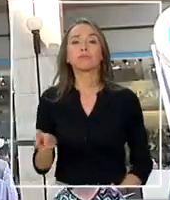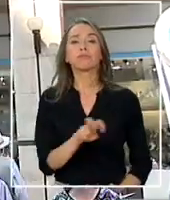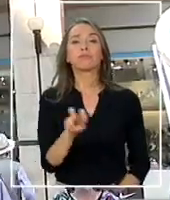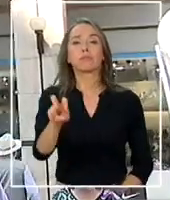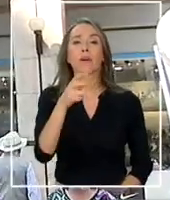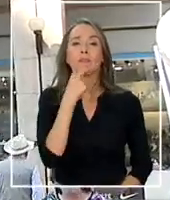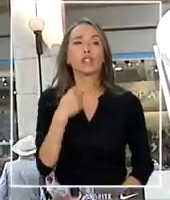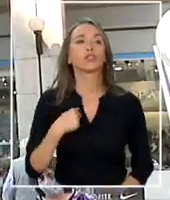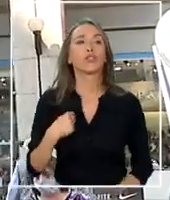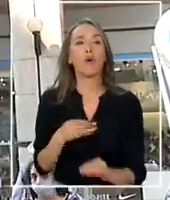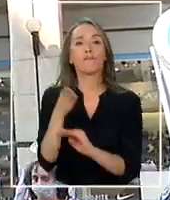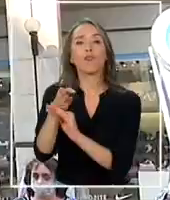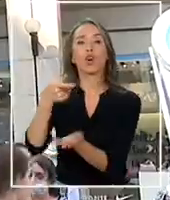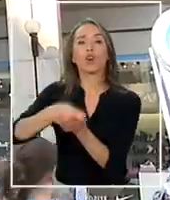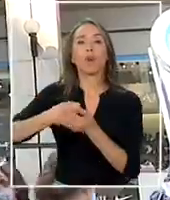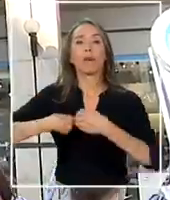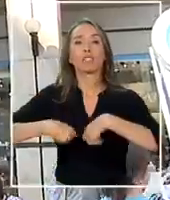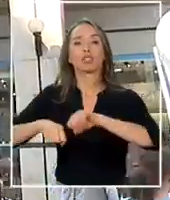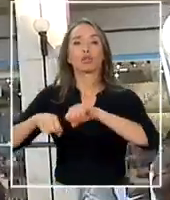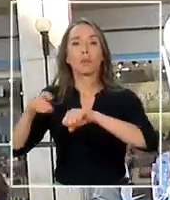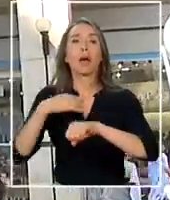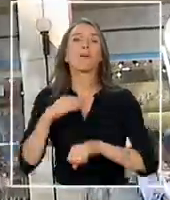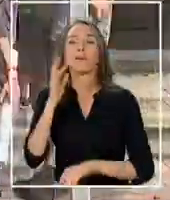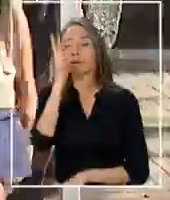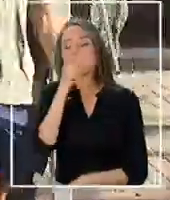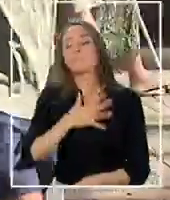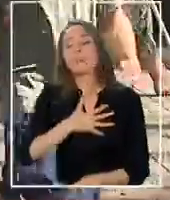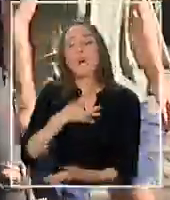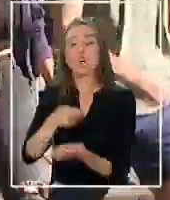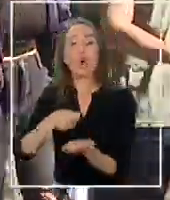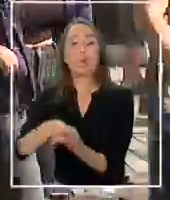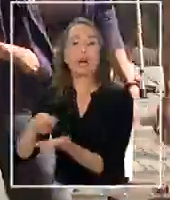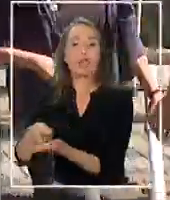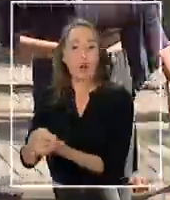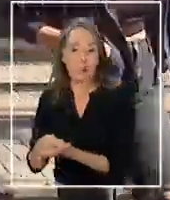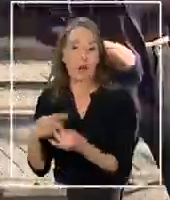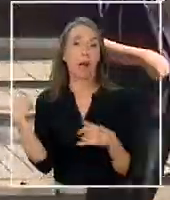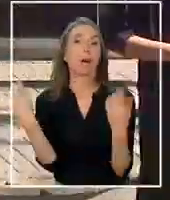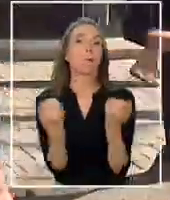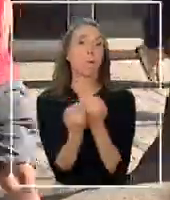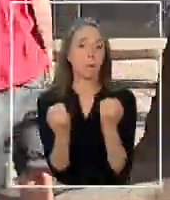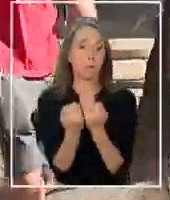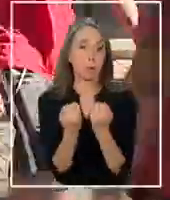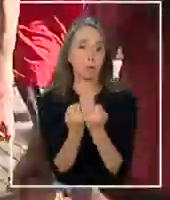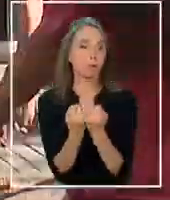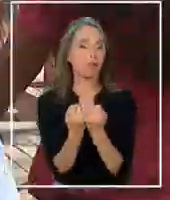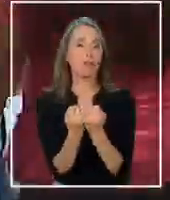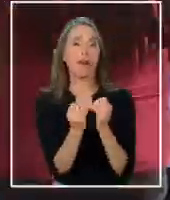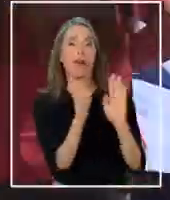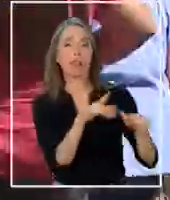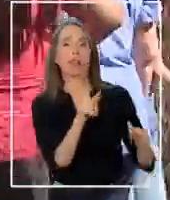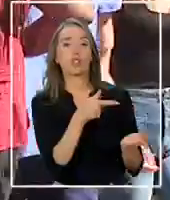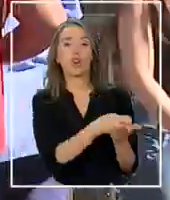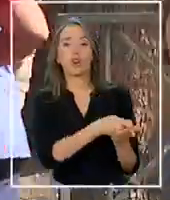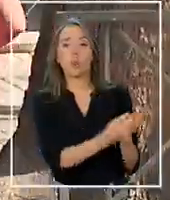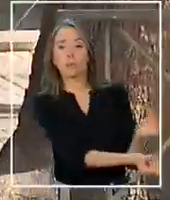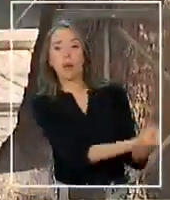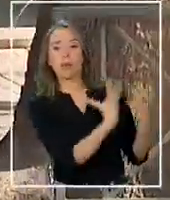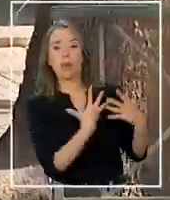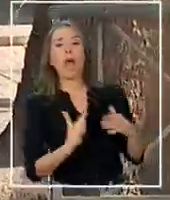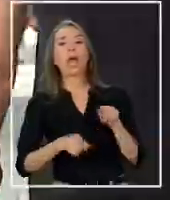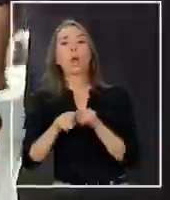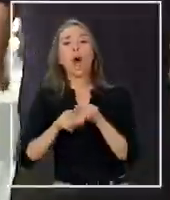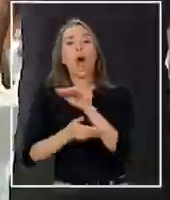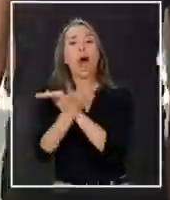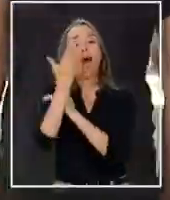facilidad. No, prefiero ir al supermercado, soy un romántico comprador. Y como ellos, son muchos los que se están inclinando por hacer sus compras a la